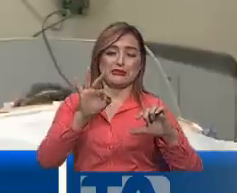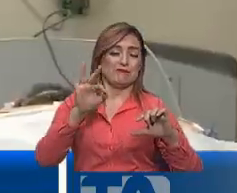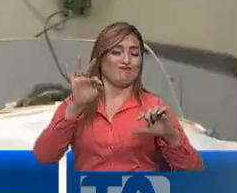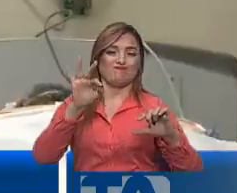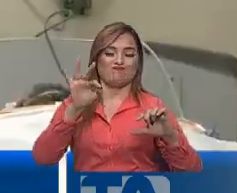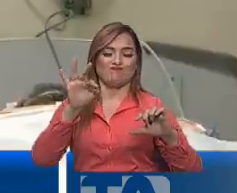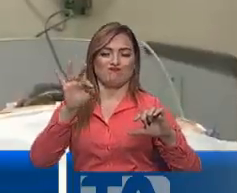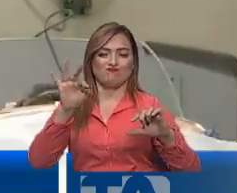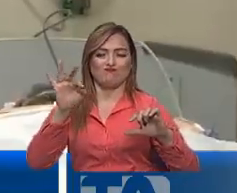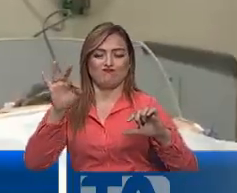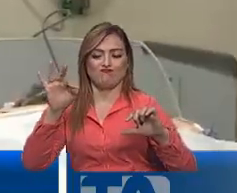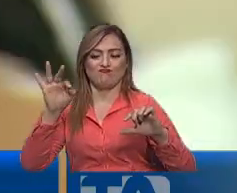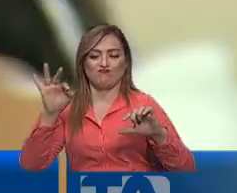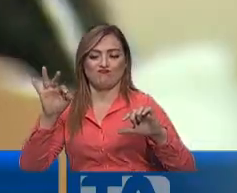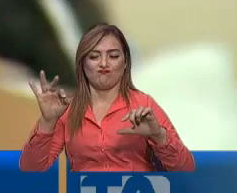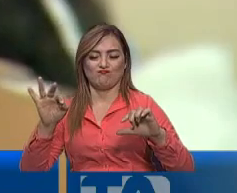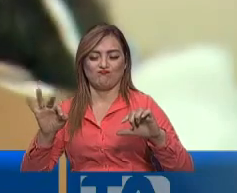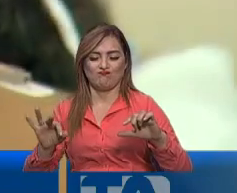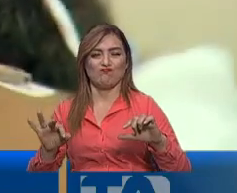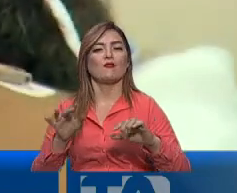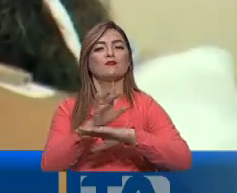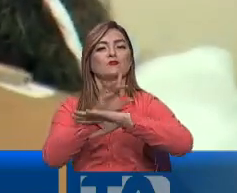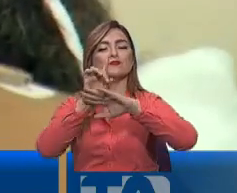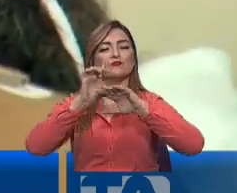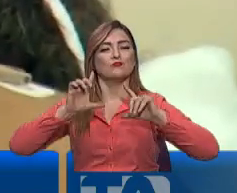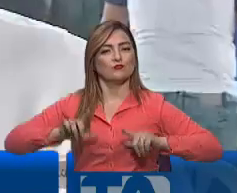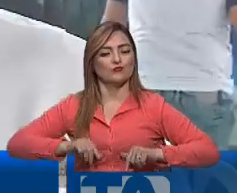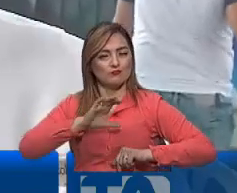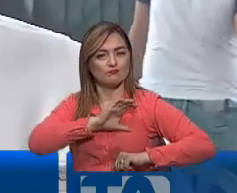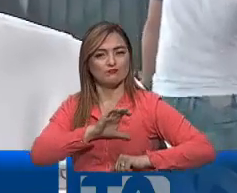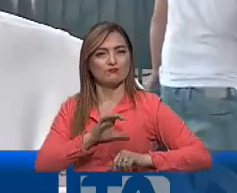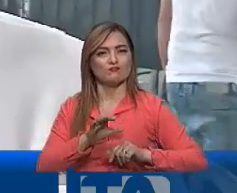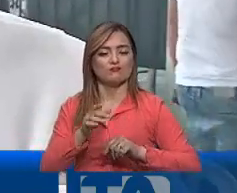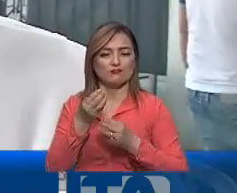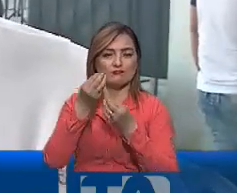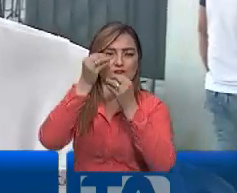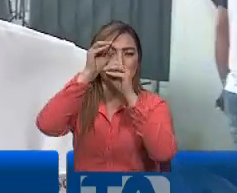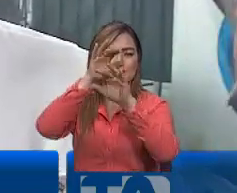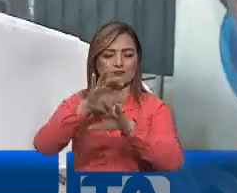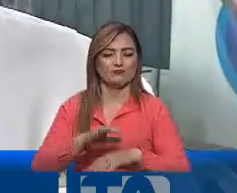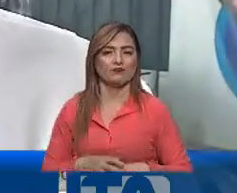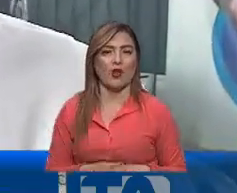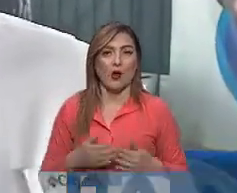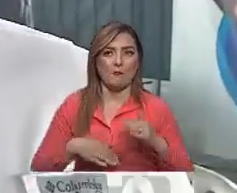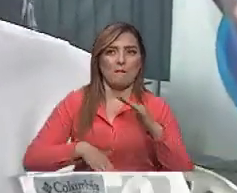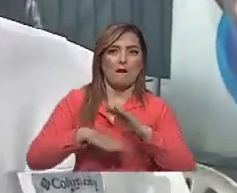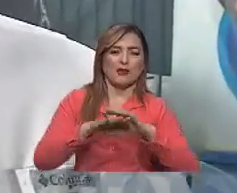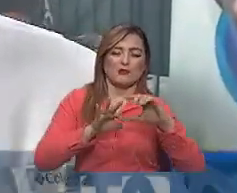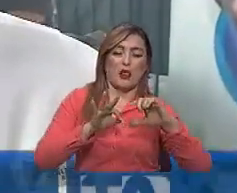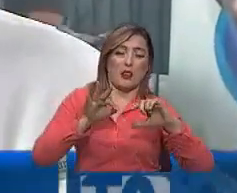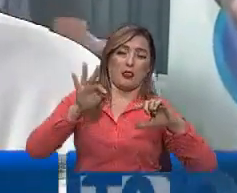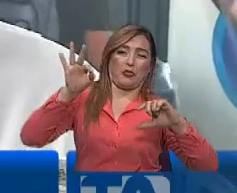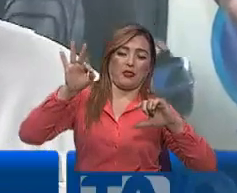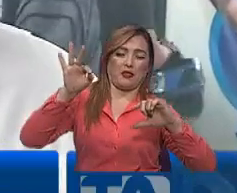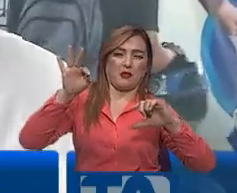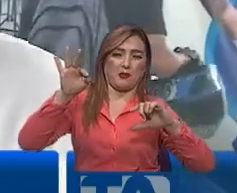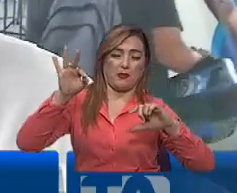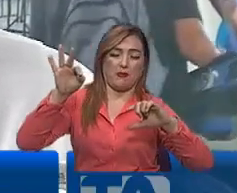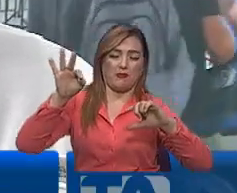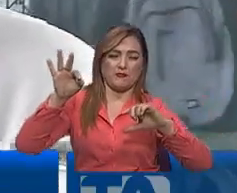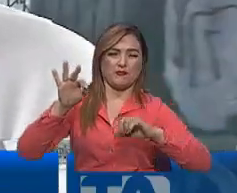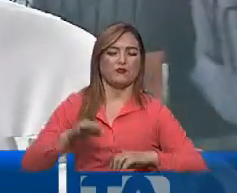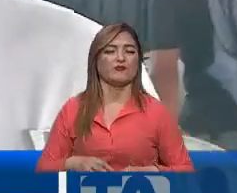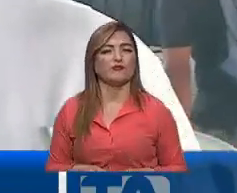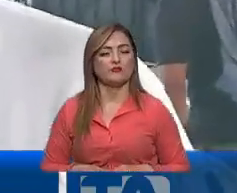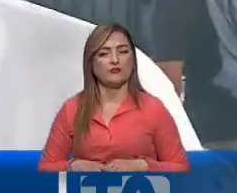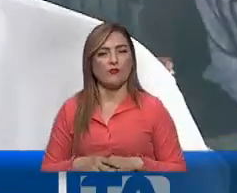de contagios en la ciudad, así lo indica el director de salud del municipio. Estamos con el pico máximo de los contagios. Lo que hay que tomar en